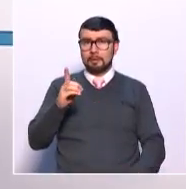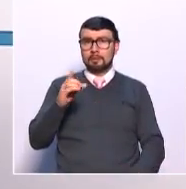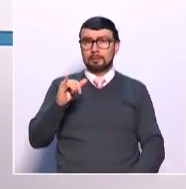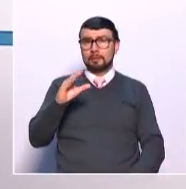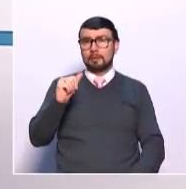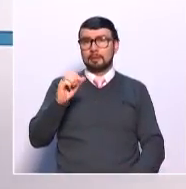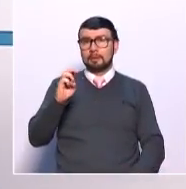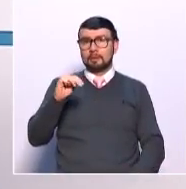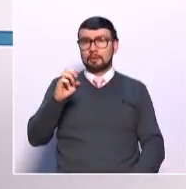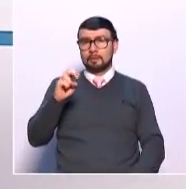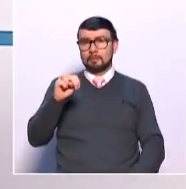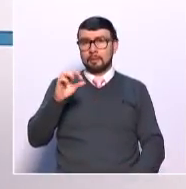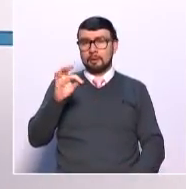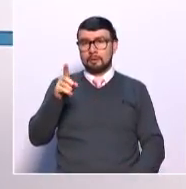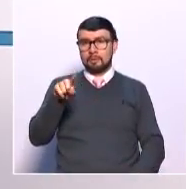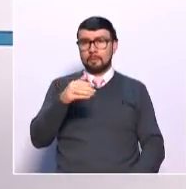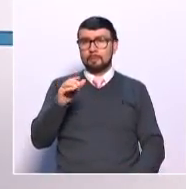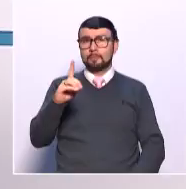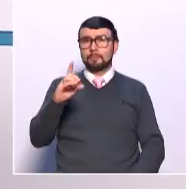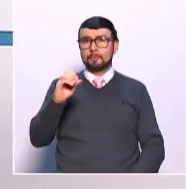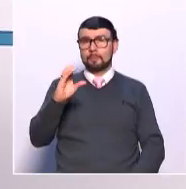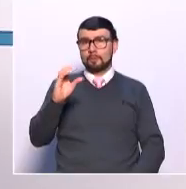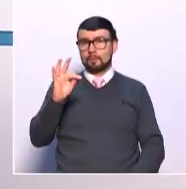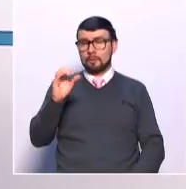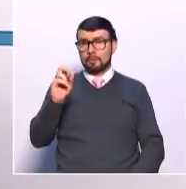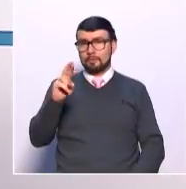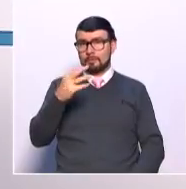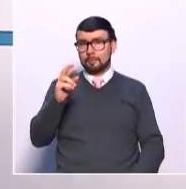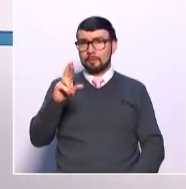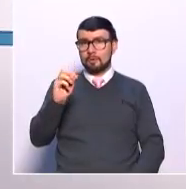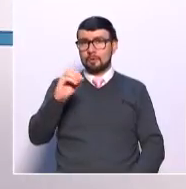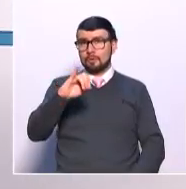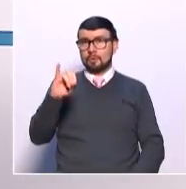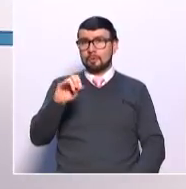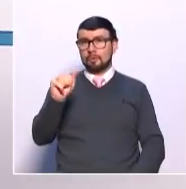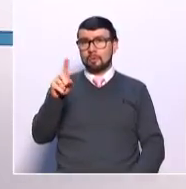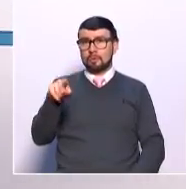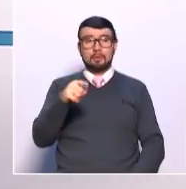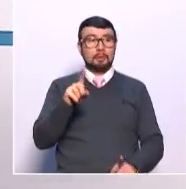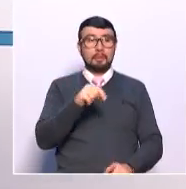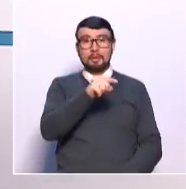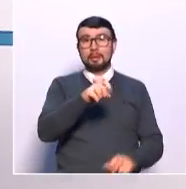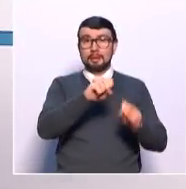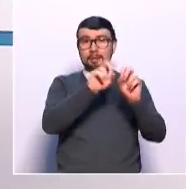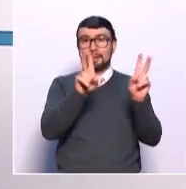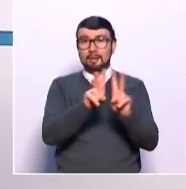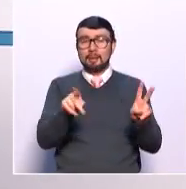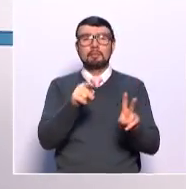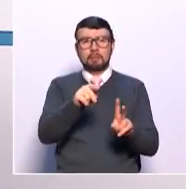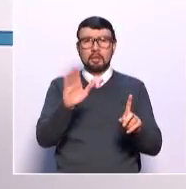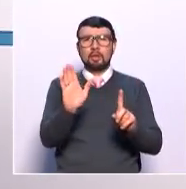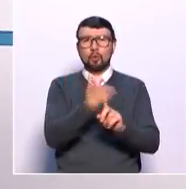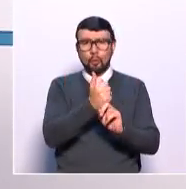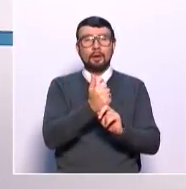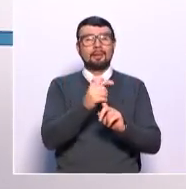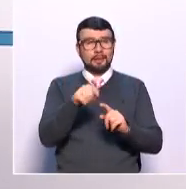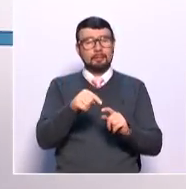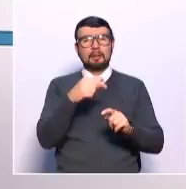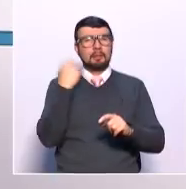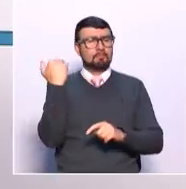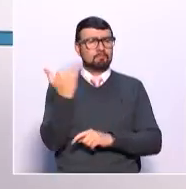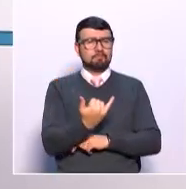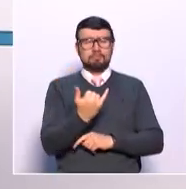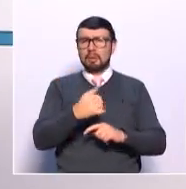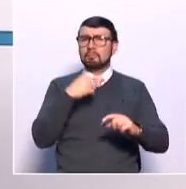youtube está una gran colección de nuestros programas ahí en internet buscando jorge enrique rojas que hicieron y casi siempre